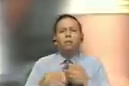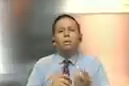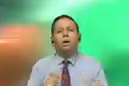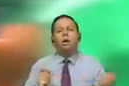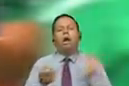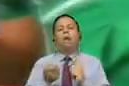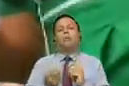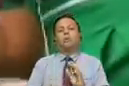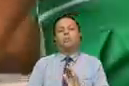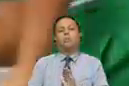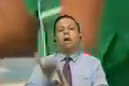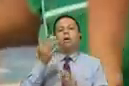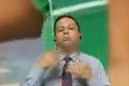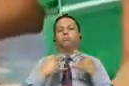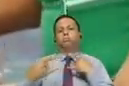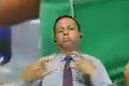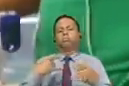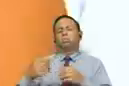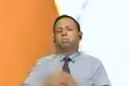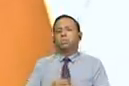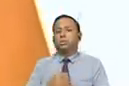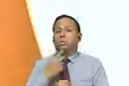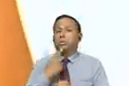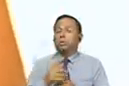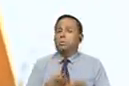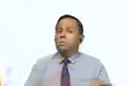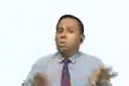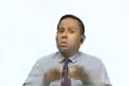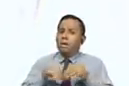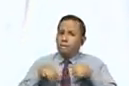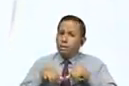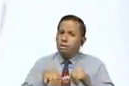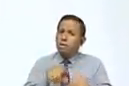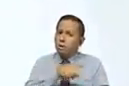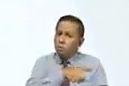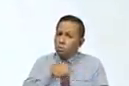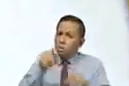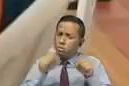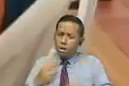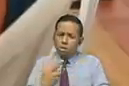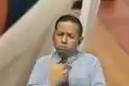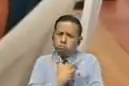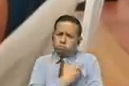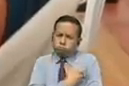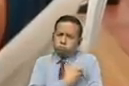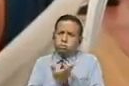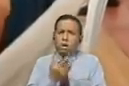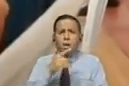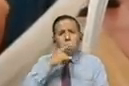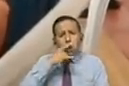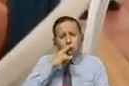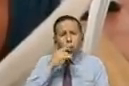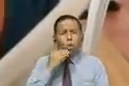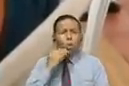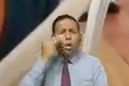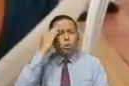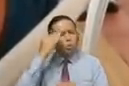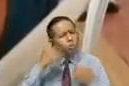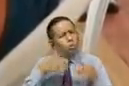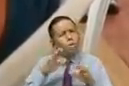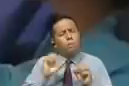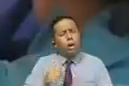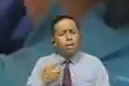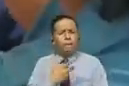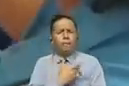contrario. Insistieron en la importancia de vacunarse para evitar una enfermedad grave, tanto en adultos como en menores de edad. Sin embargo, la ciudadanía no